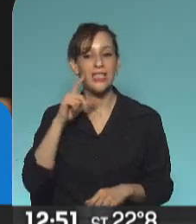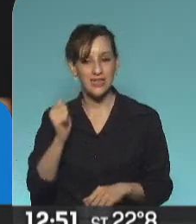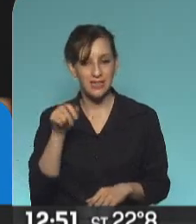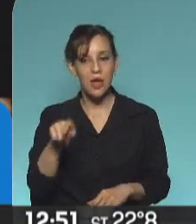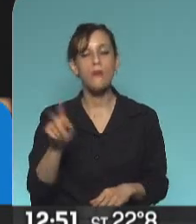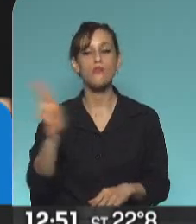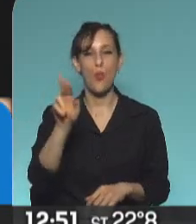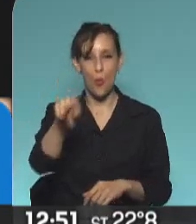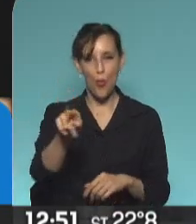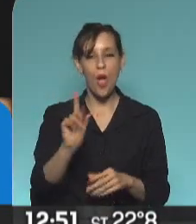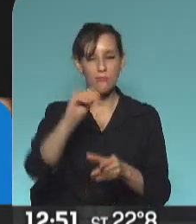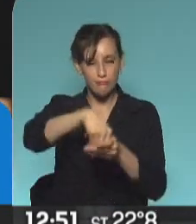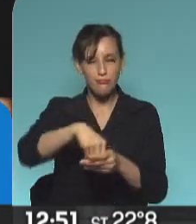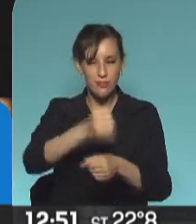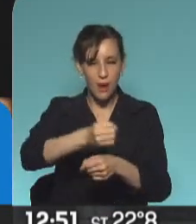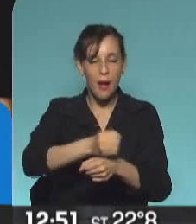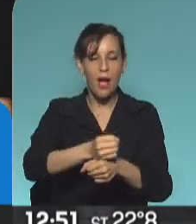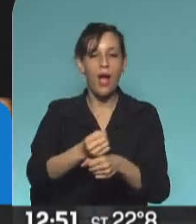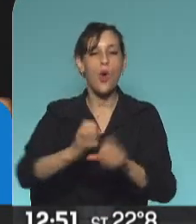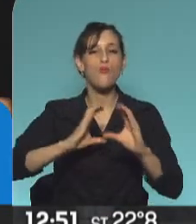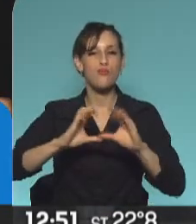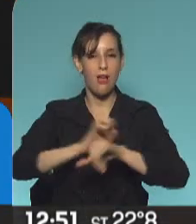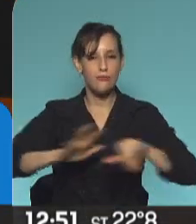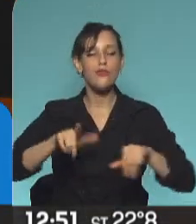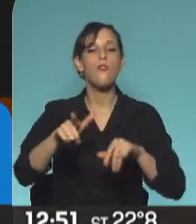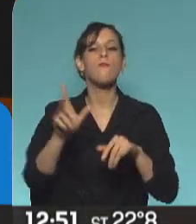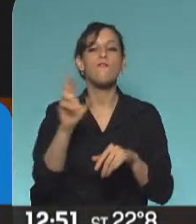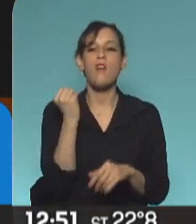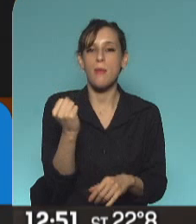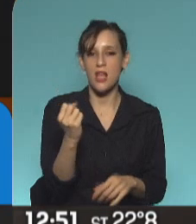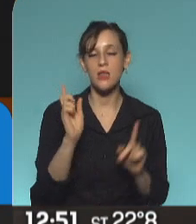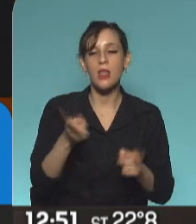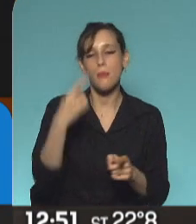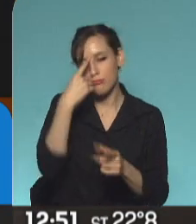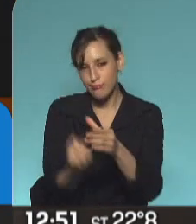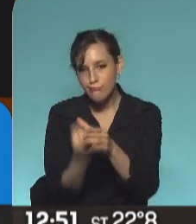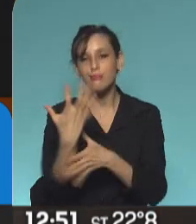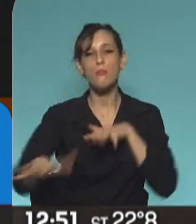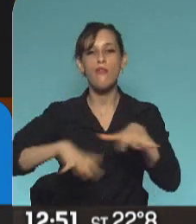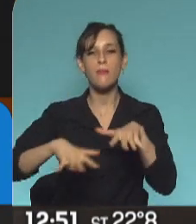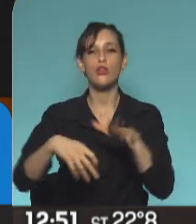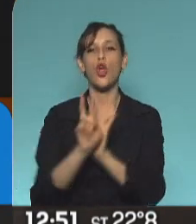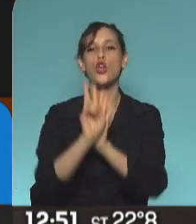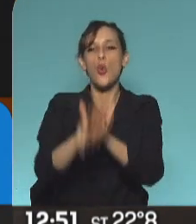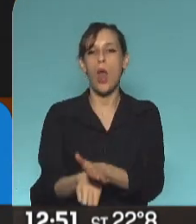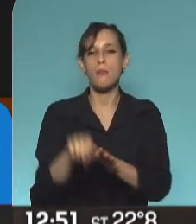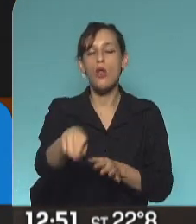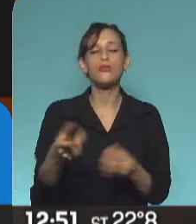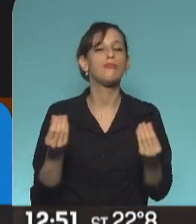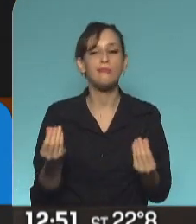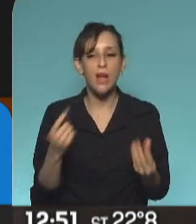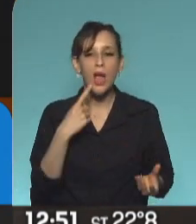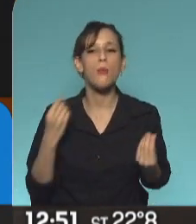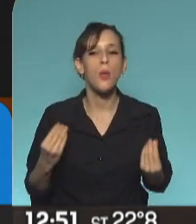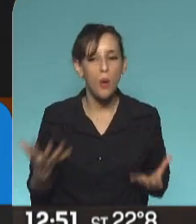medio de comunicación feminista y además una de las creadores de ni una menos yo que es lo que podemos decir porque bueno las